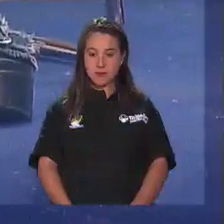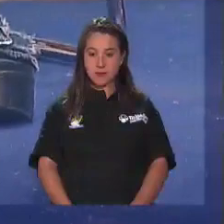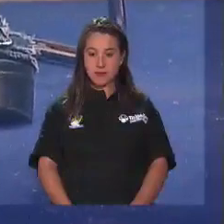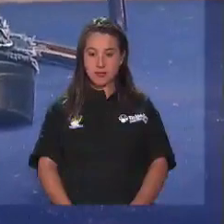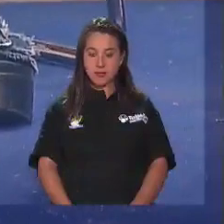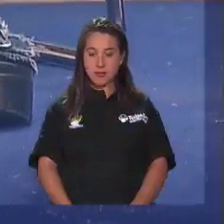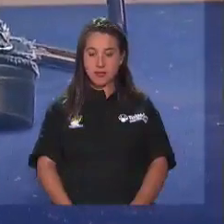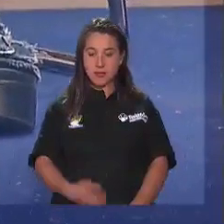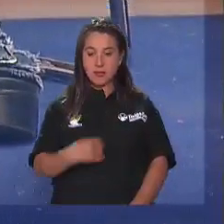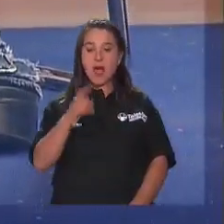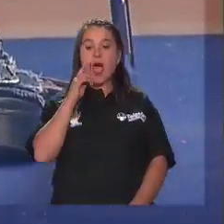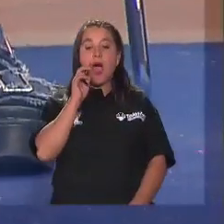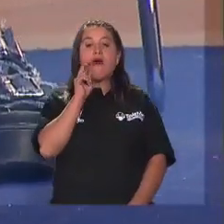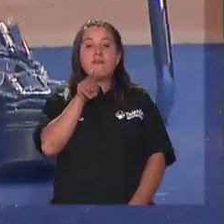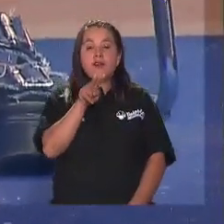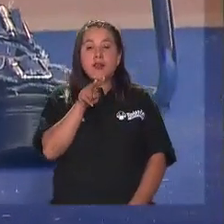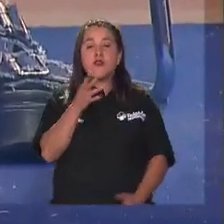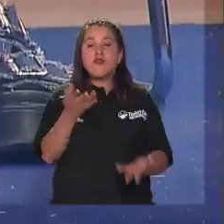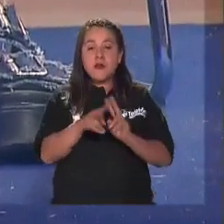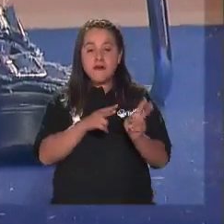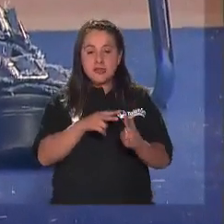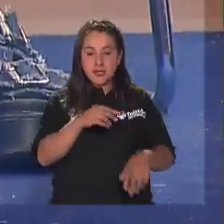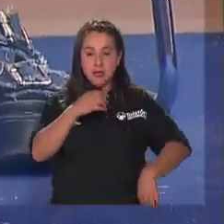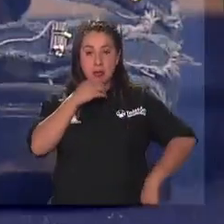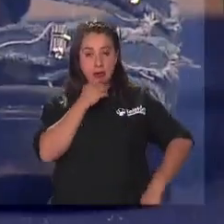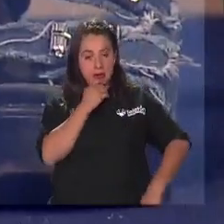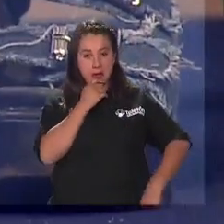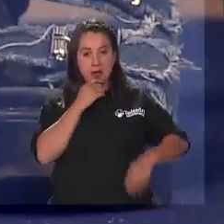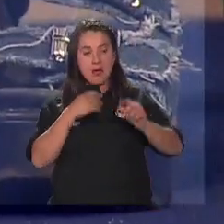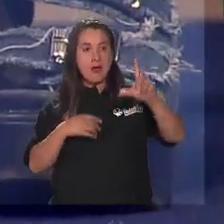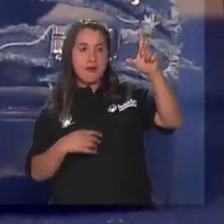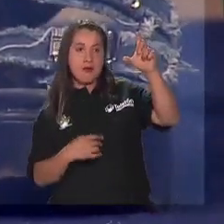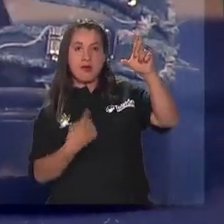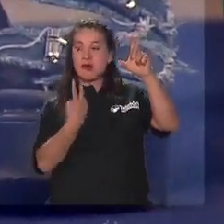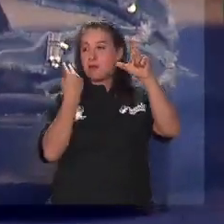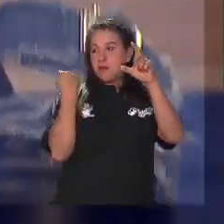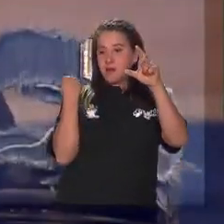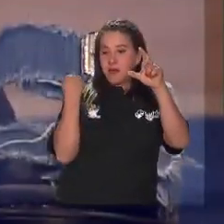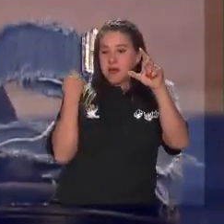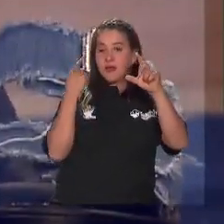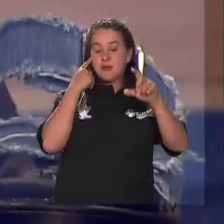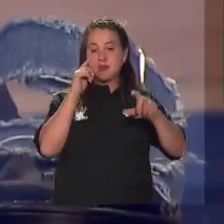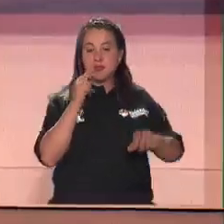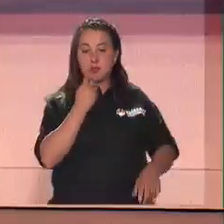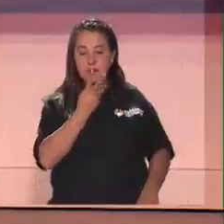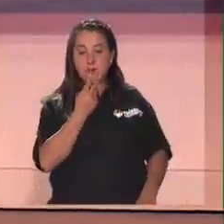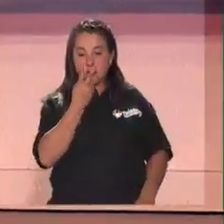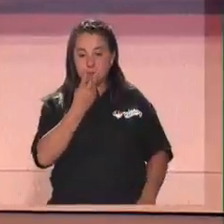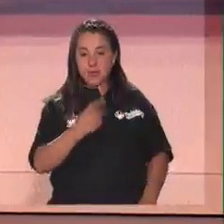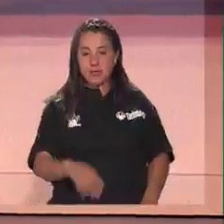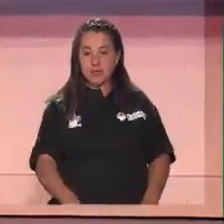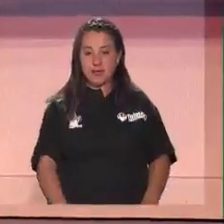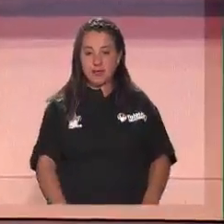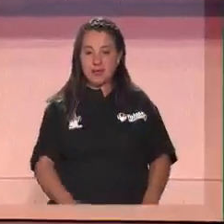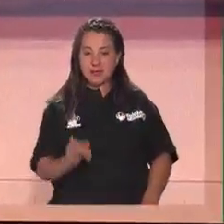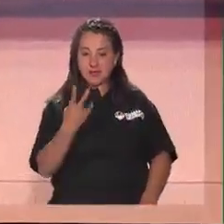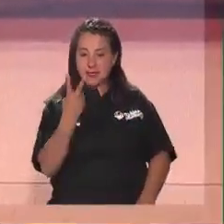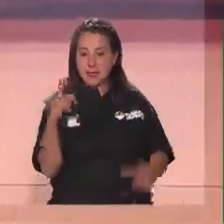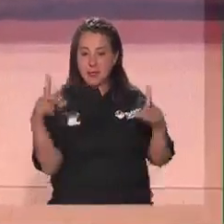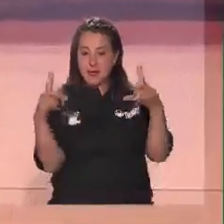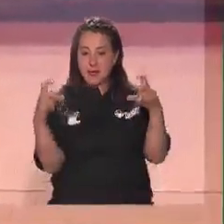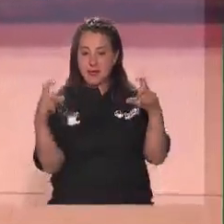A ver, hagámoslo de lo podemos hacer de, no, de espalda al público no lo podemos hacer. Pero mire, si yo lo levanto, mira. Ahí sí.